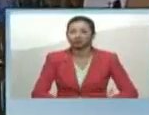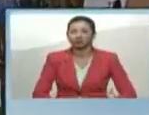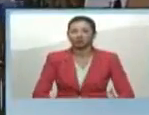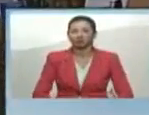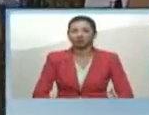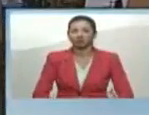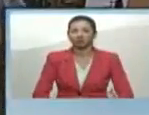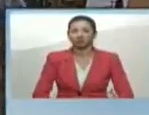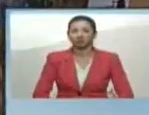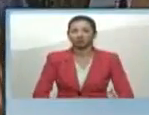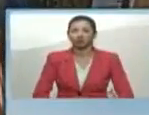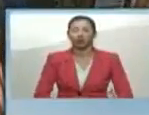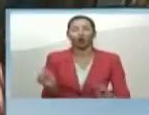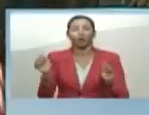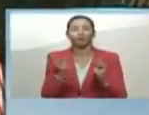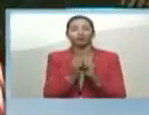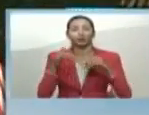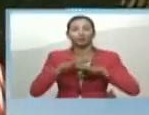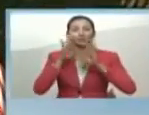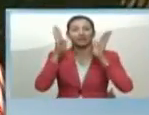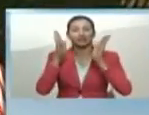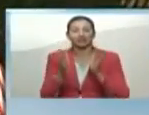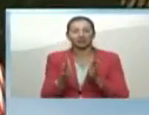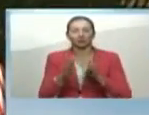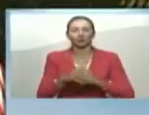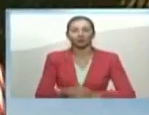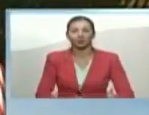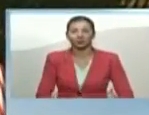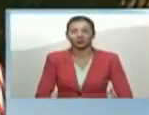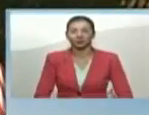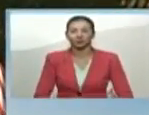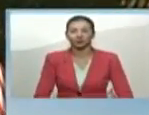querido compañero ministro Manuel Quevedo